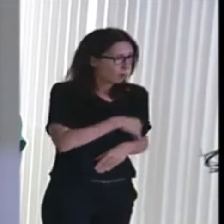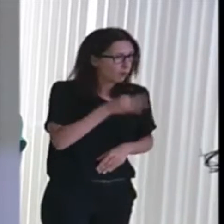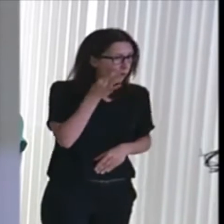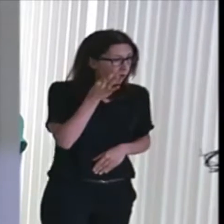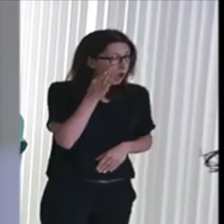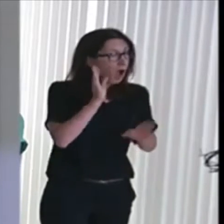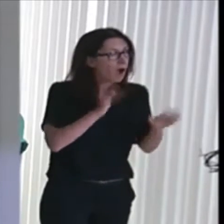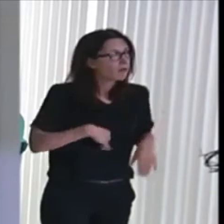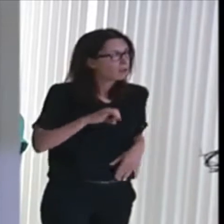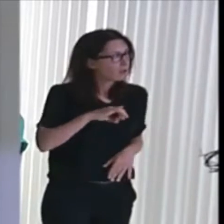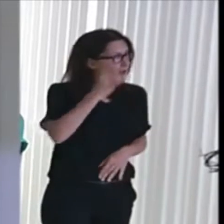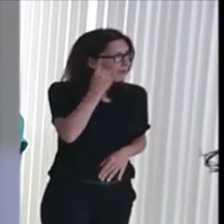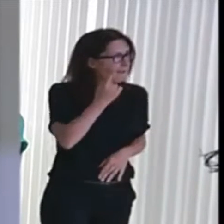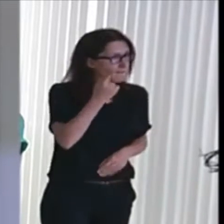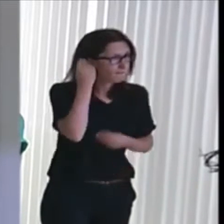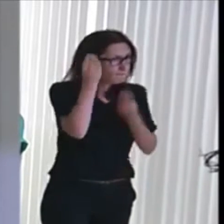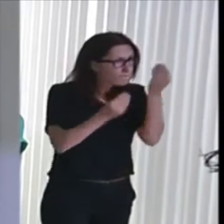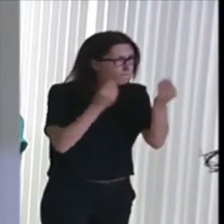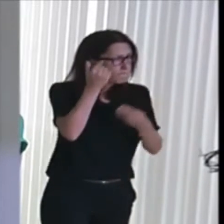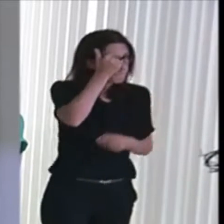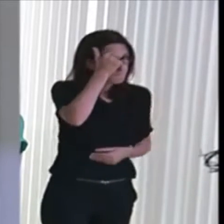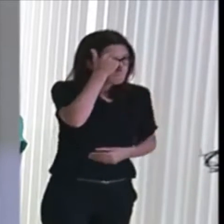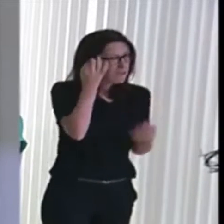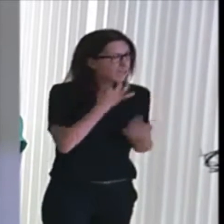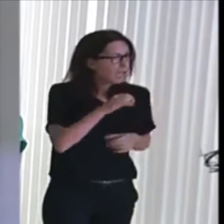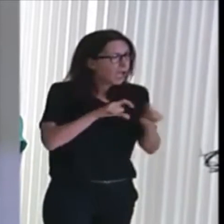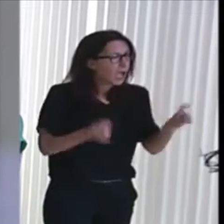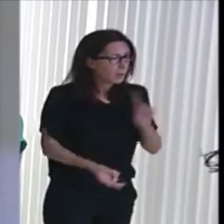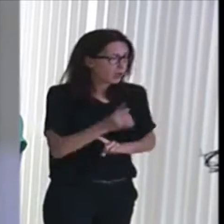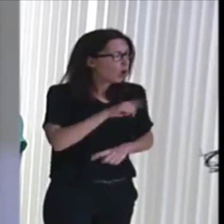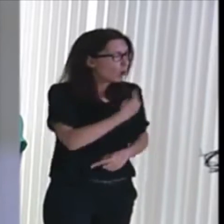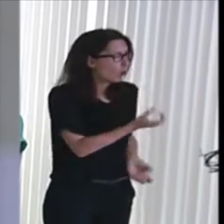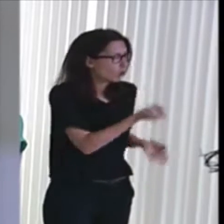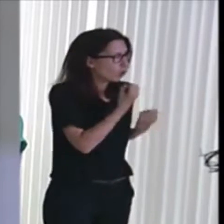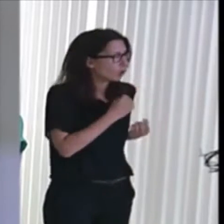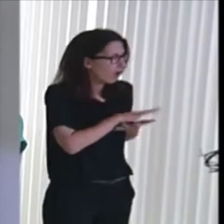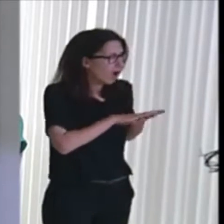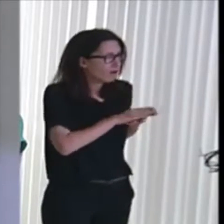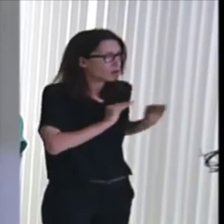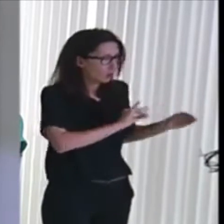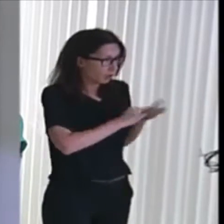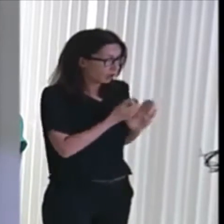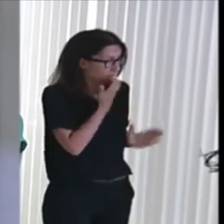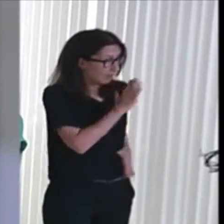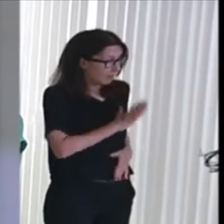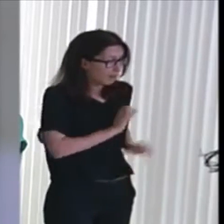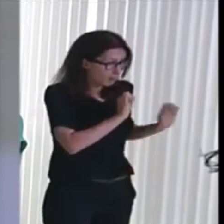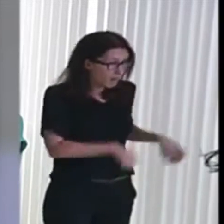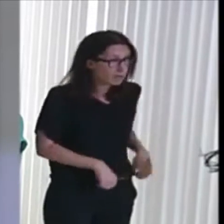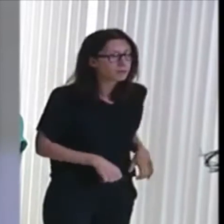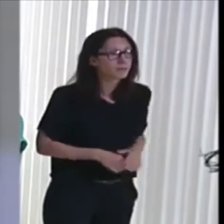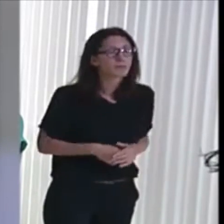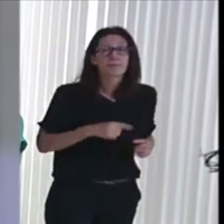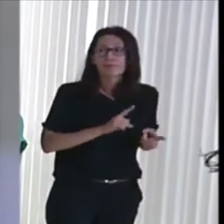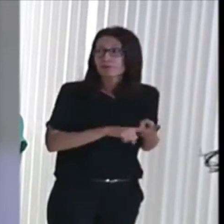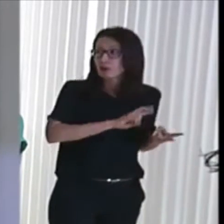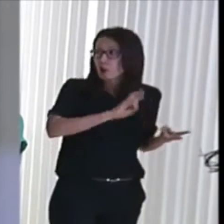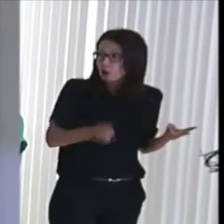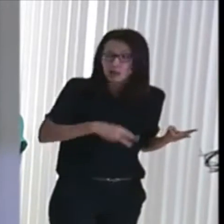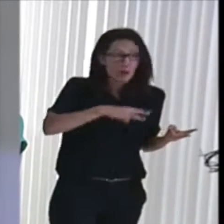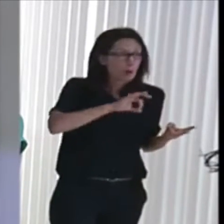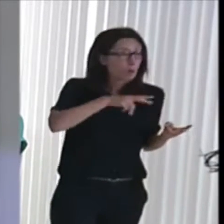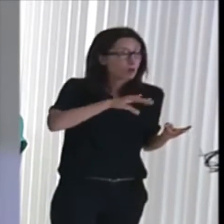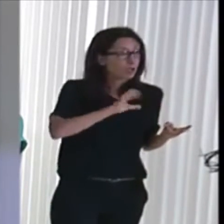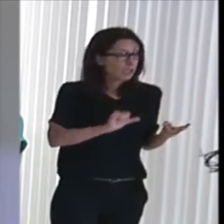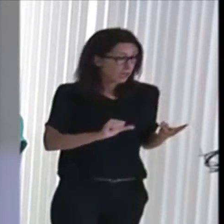pero tenía una idea en mente, que es emprender. Luego nos hablas de tu proyecto, si te parece, voy a presentar a las demás, ¿vale? Mónica Lafuente. Mónica,